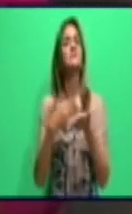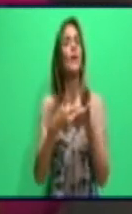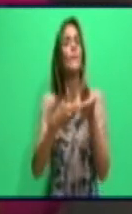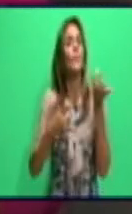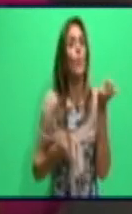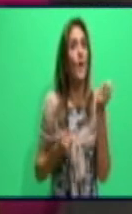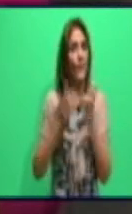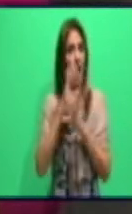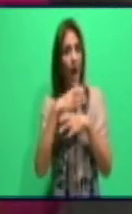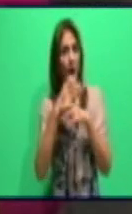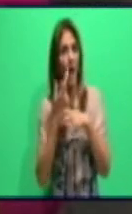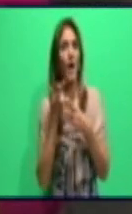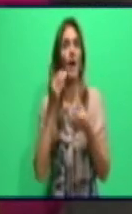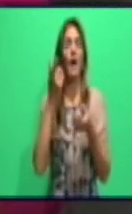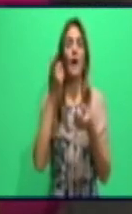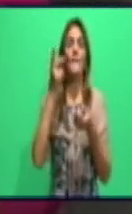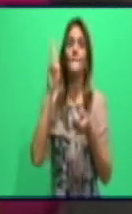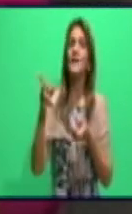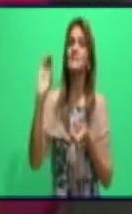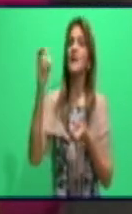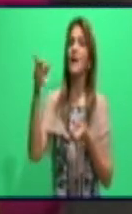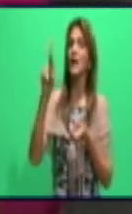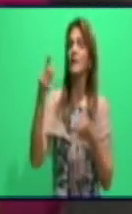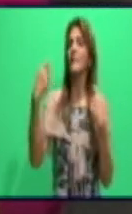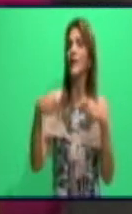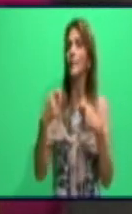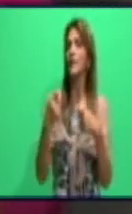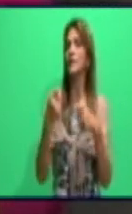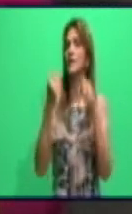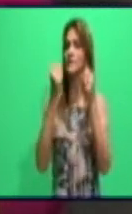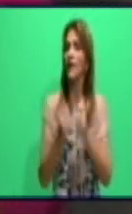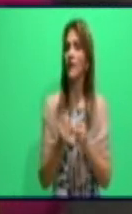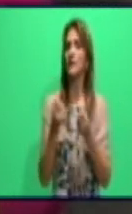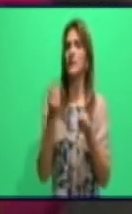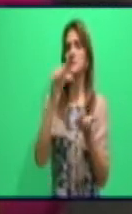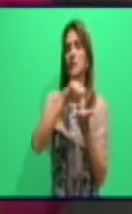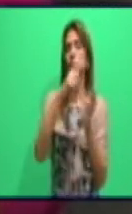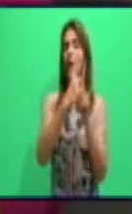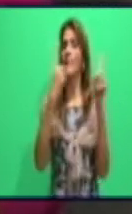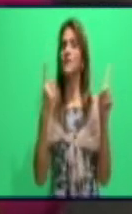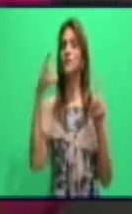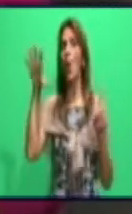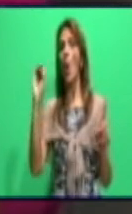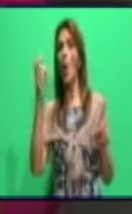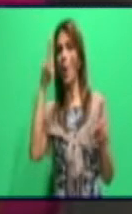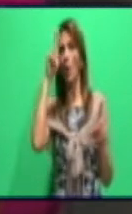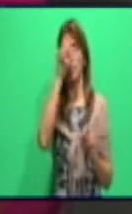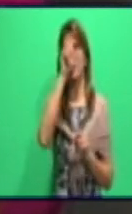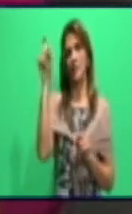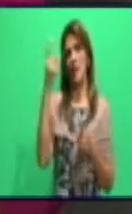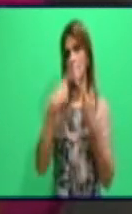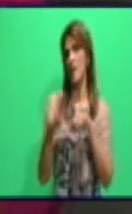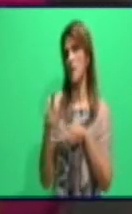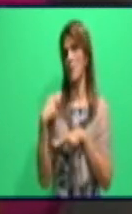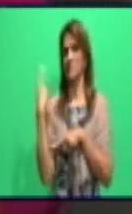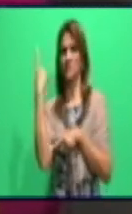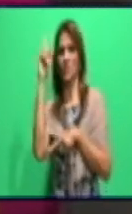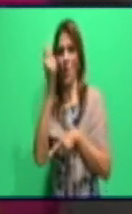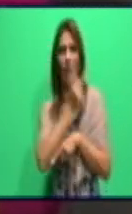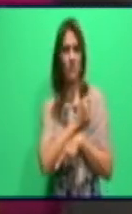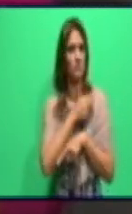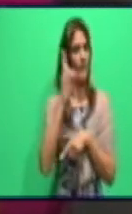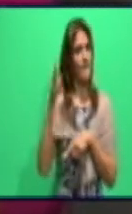que estar en un centro de aislamiento o en algún hospital. Nadie puede estarse haciendo PCR de manera ambulatoria. Eso no es